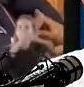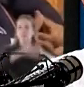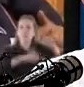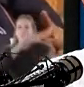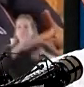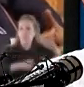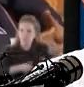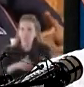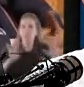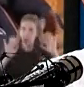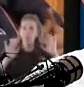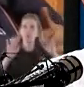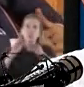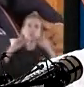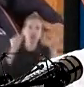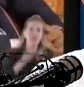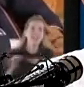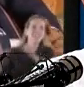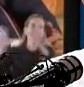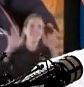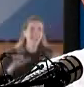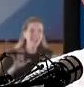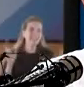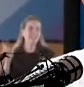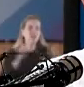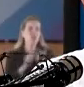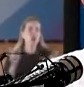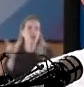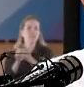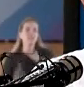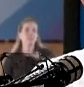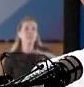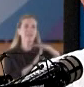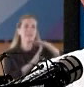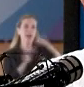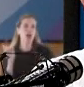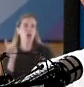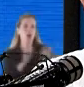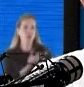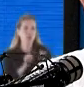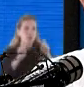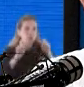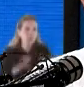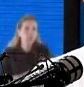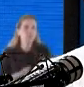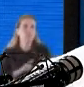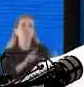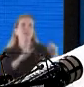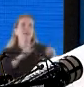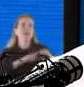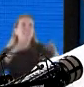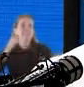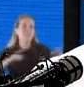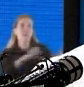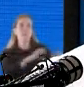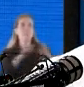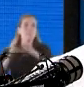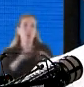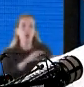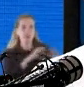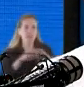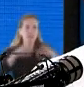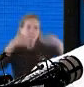real de mandatar a los Estados miembros de, digamos, las Naciones Unidas o del Concierto de Naciones, a que